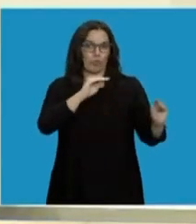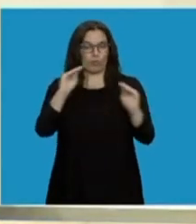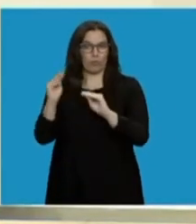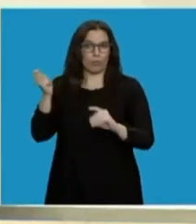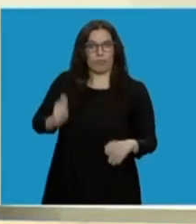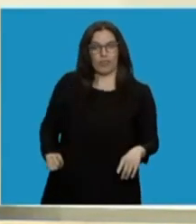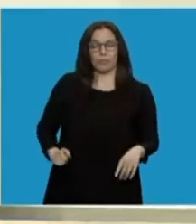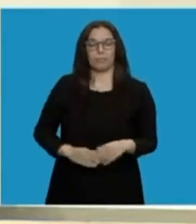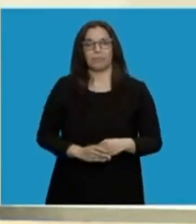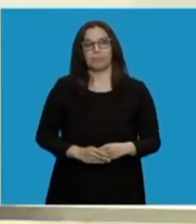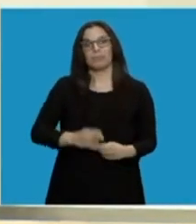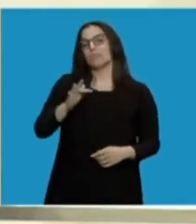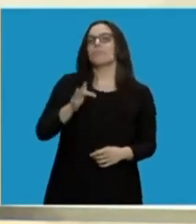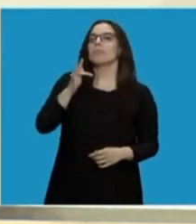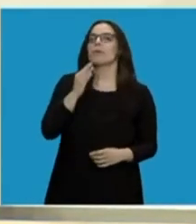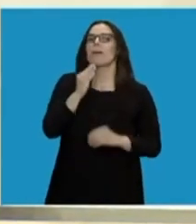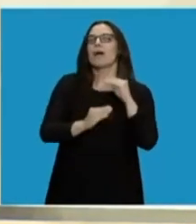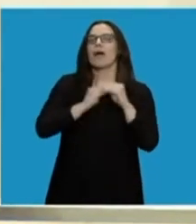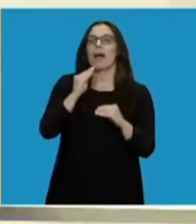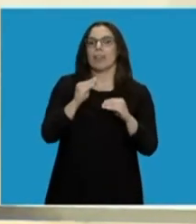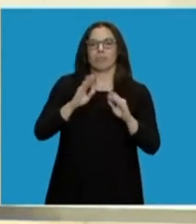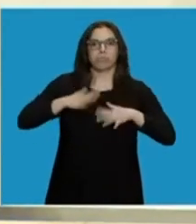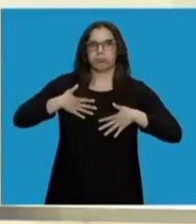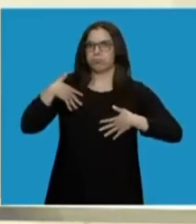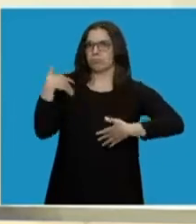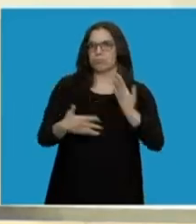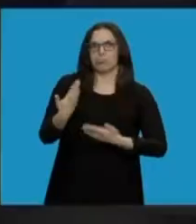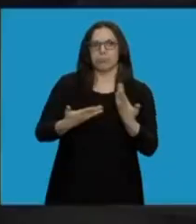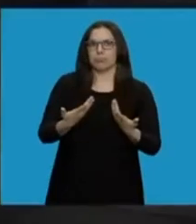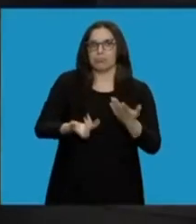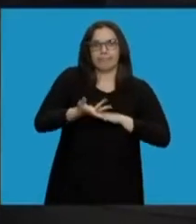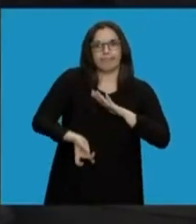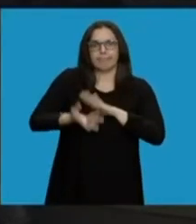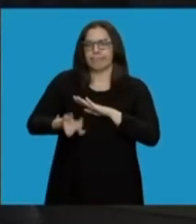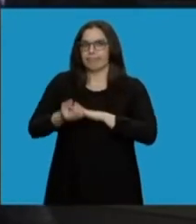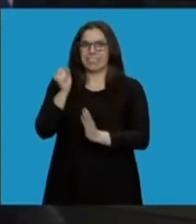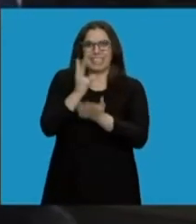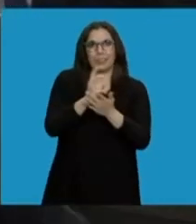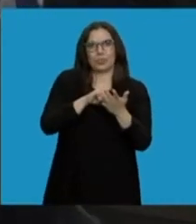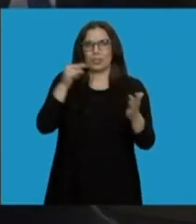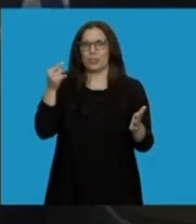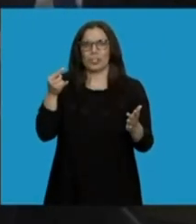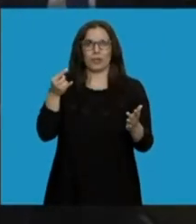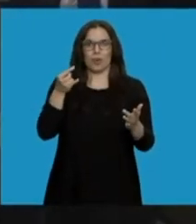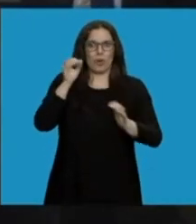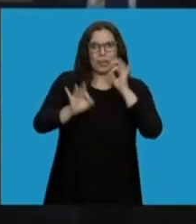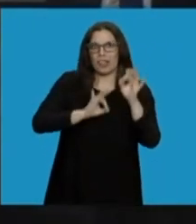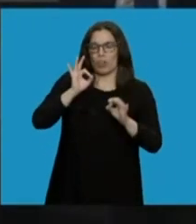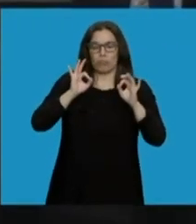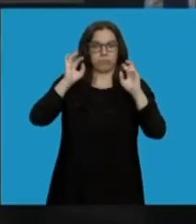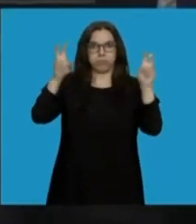profesionales. Y además hacerlo sobre la marcha y hacerlo con desafíos tecnológicos y